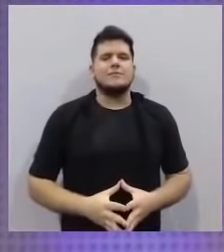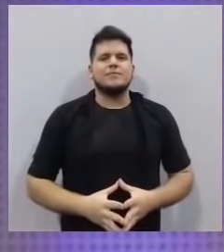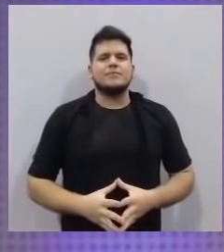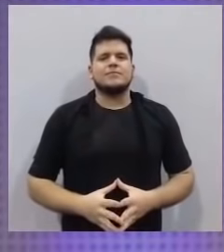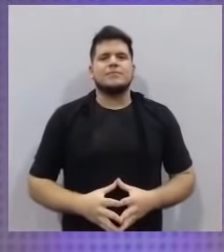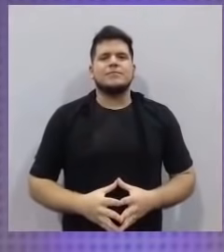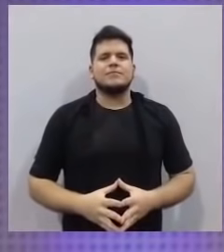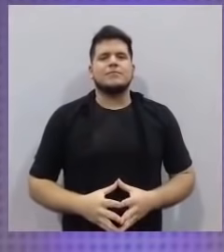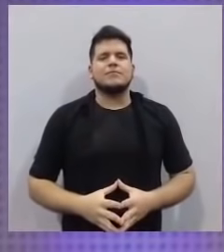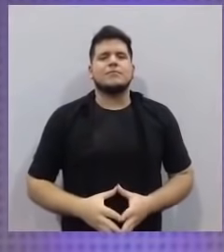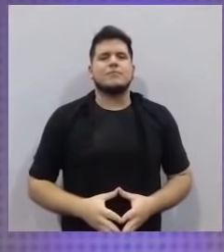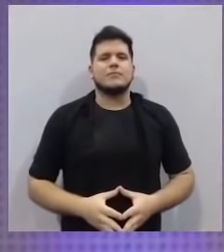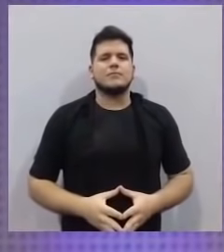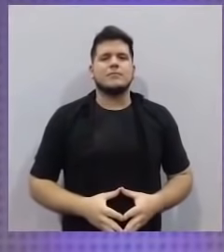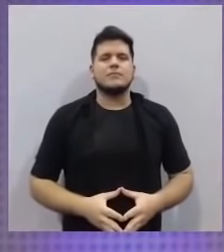nuestras vidas